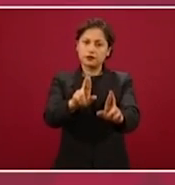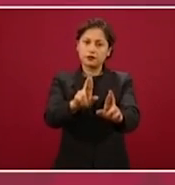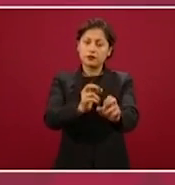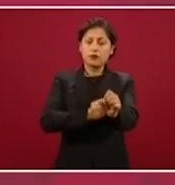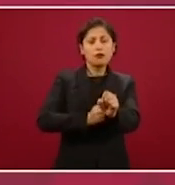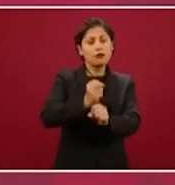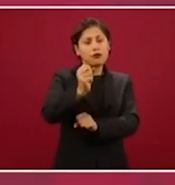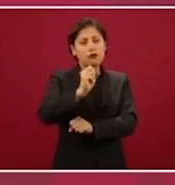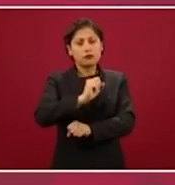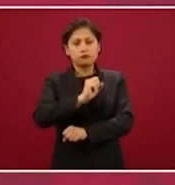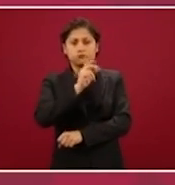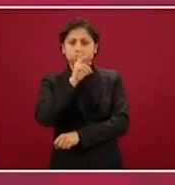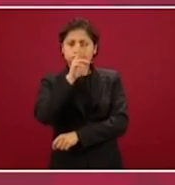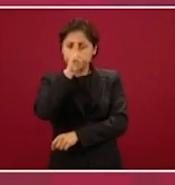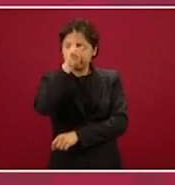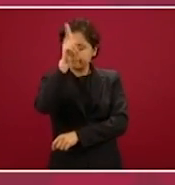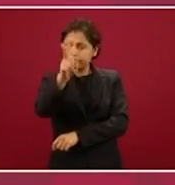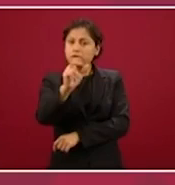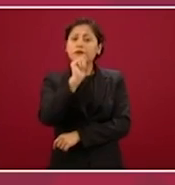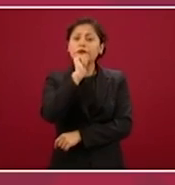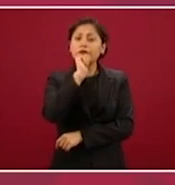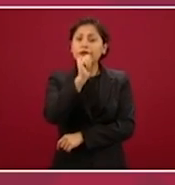Sí, no